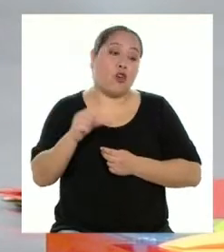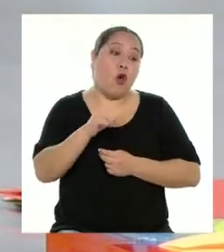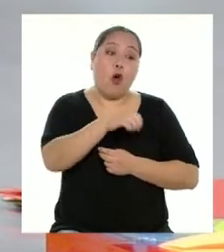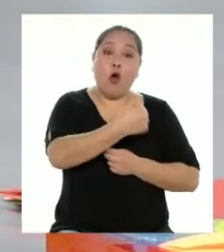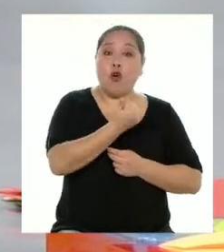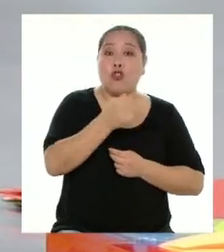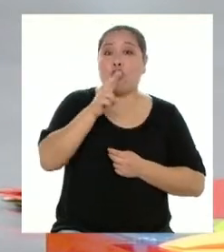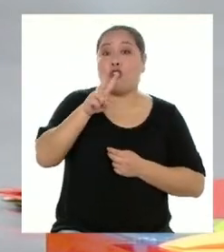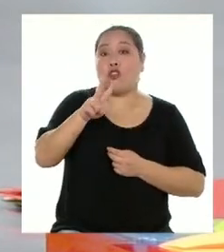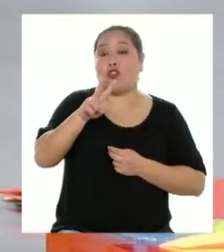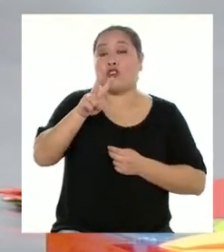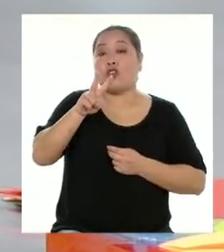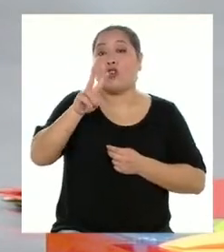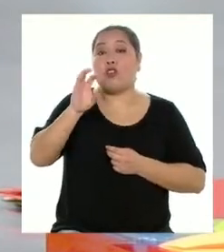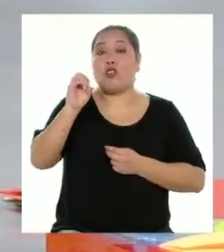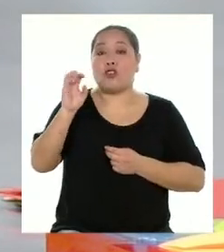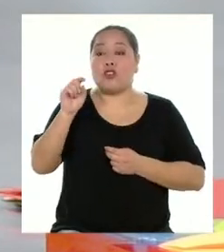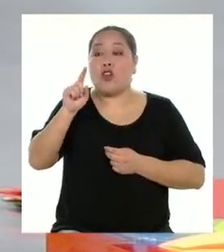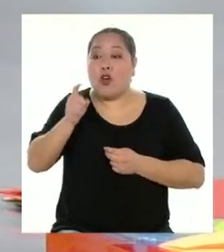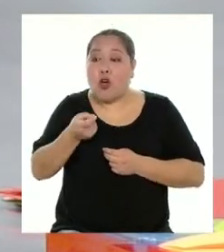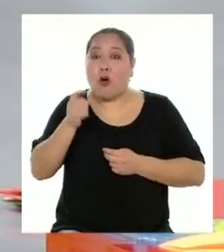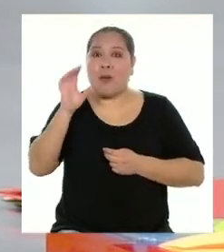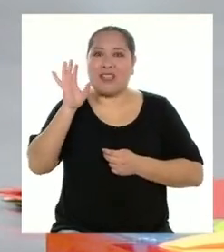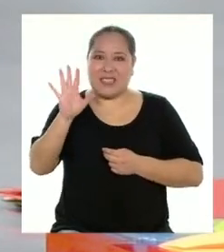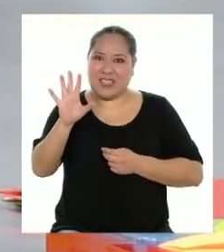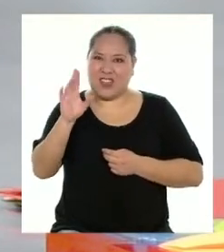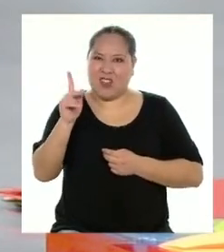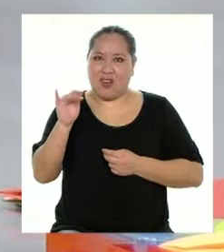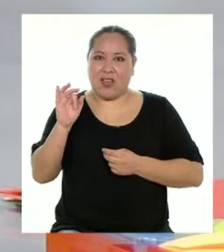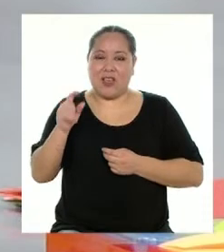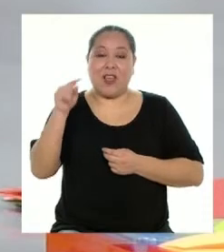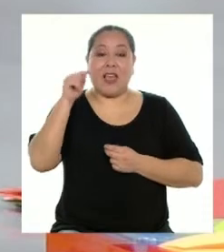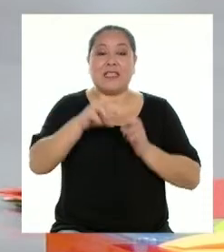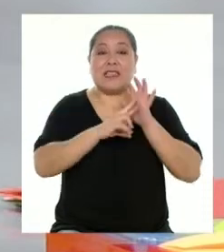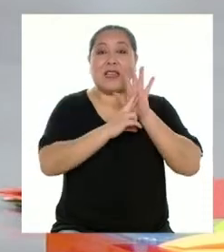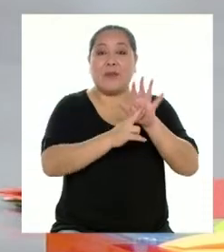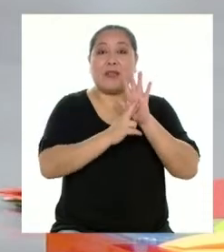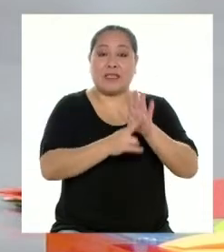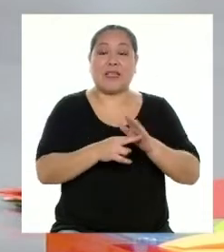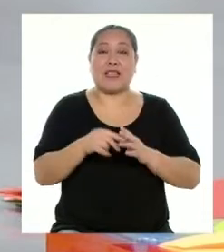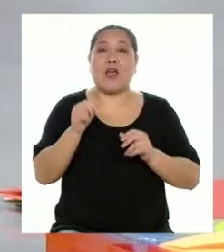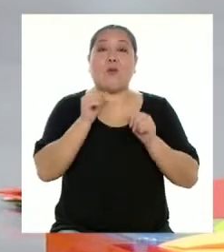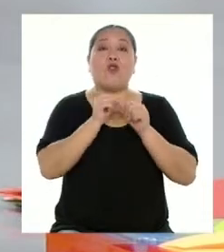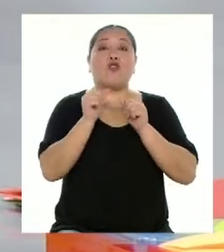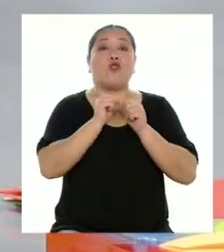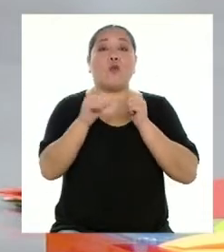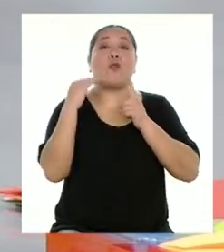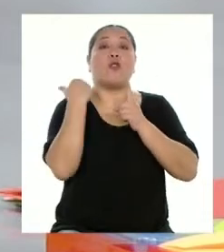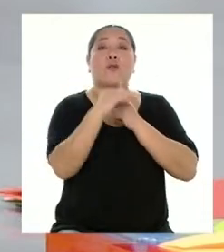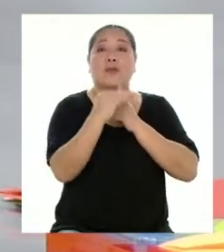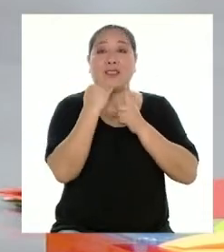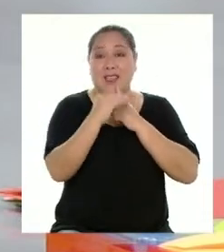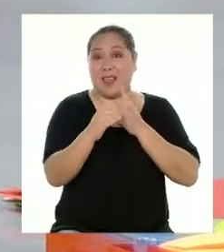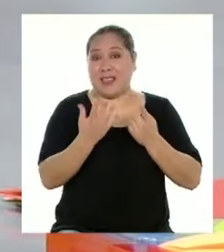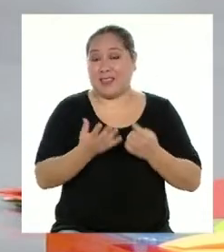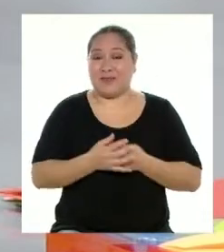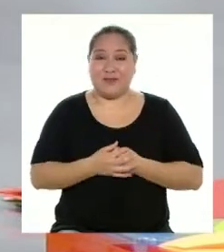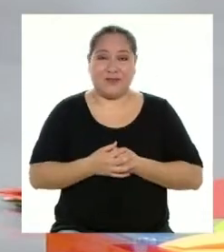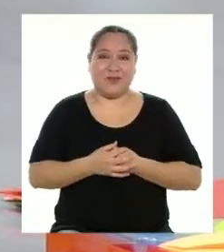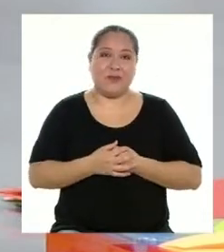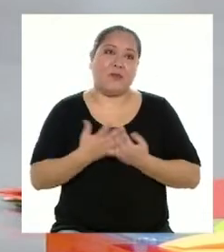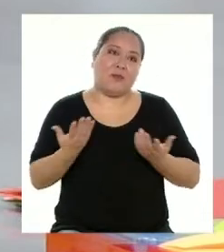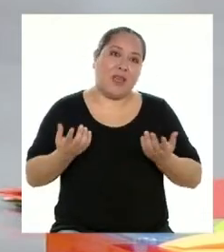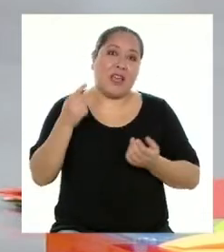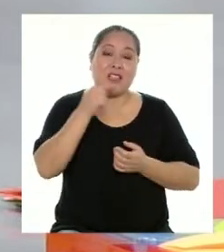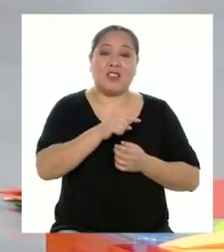200,5 kilogramos. Es decir, tienen un peso que se puede representar por cantidades que no siempre son exactas, por